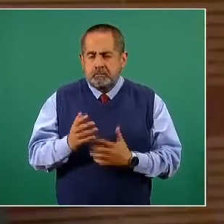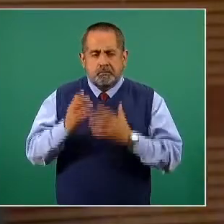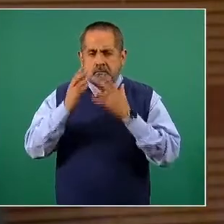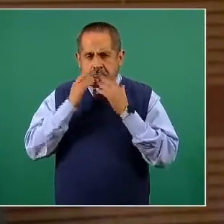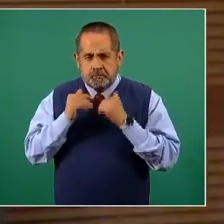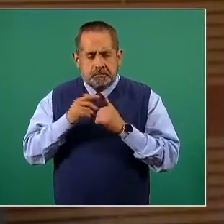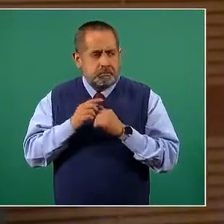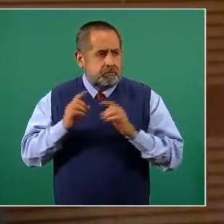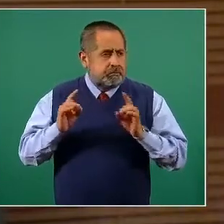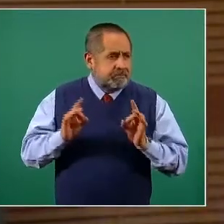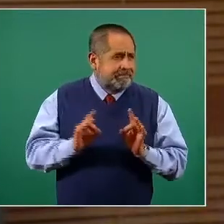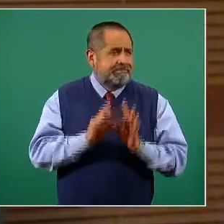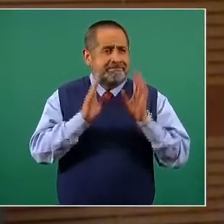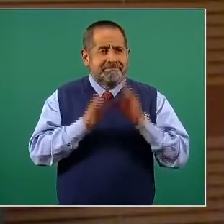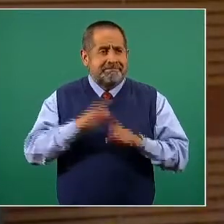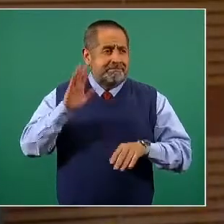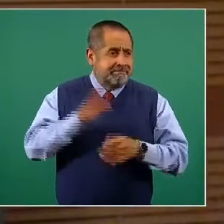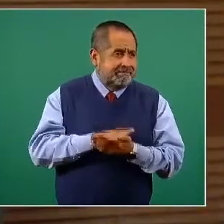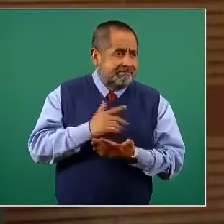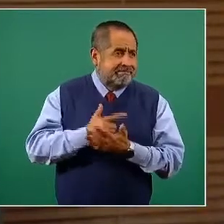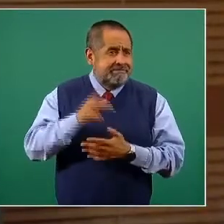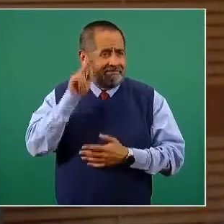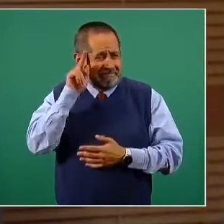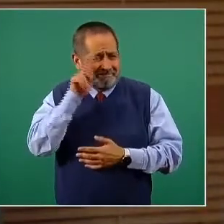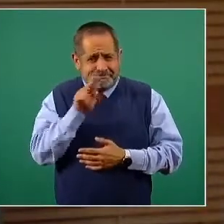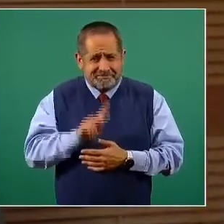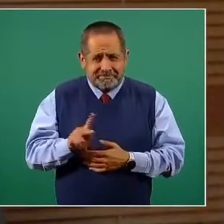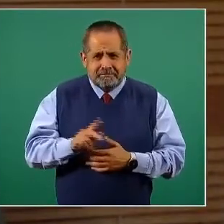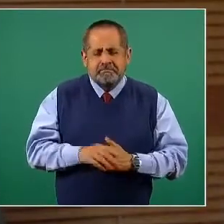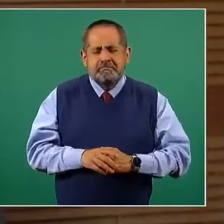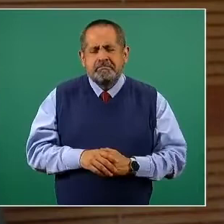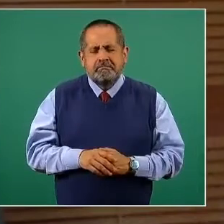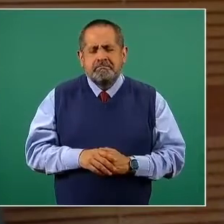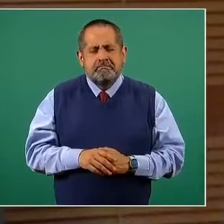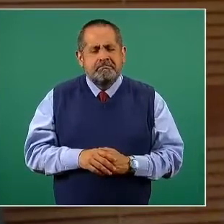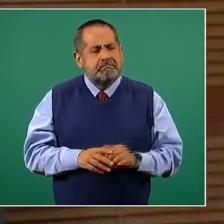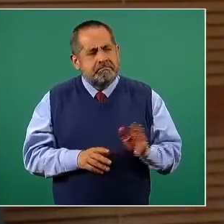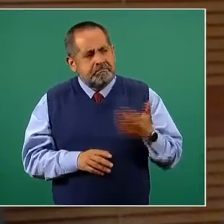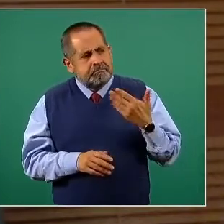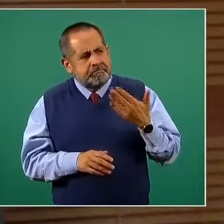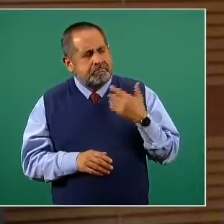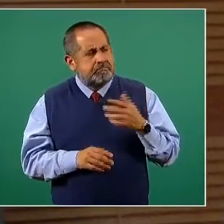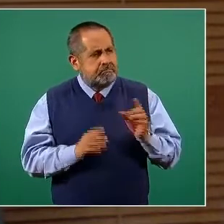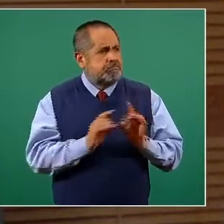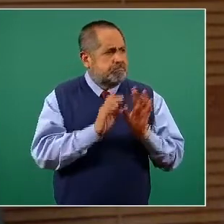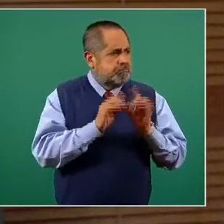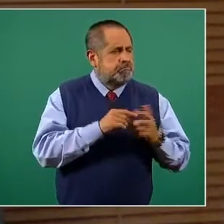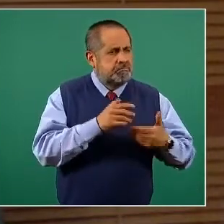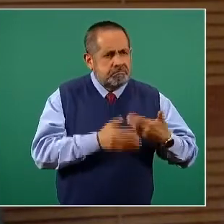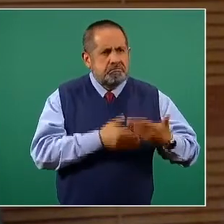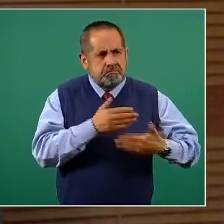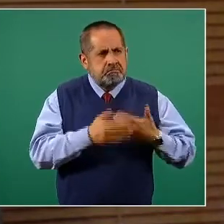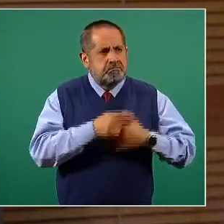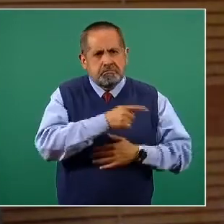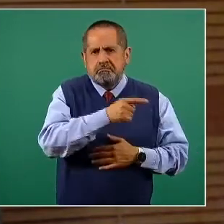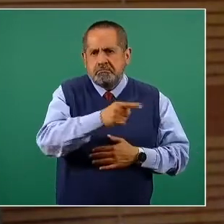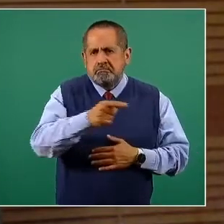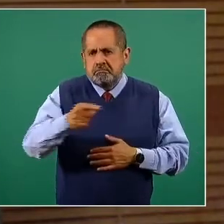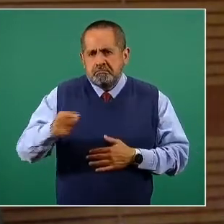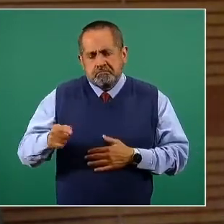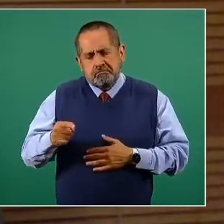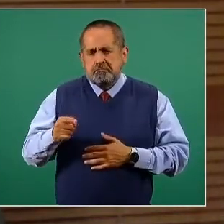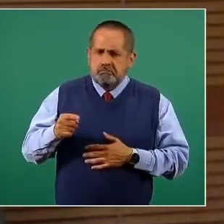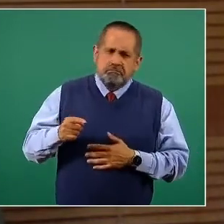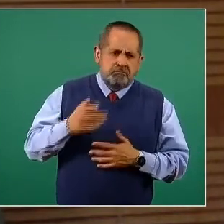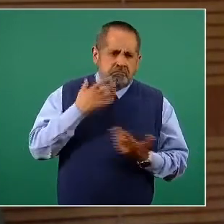grandes incidentes. En general la vacunación ha fluido muy bien, tanto en los municipios